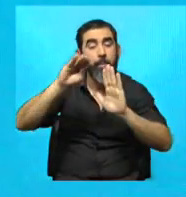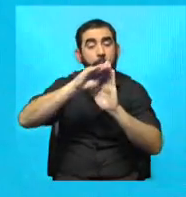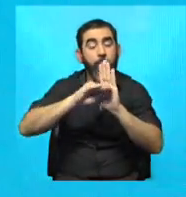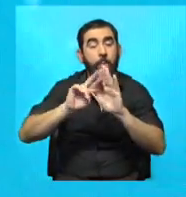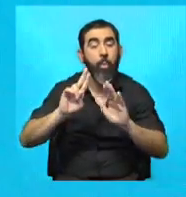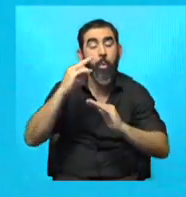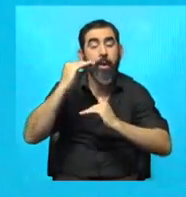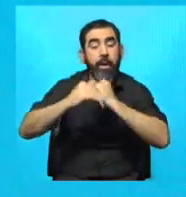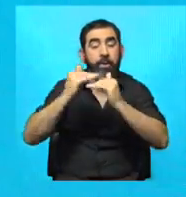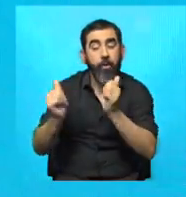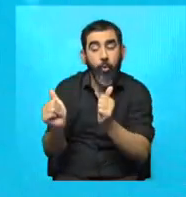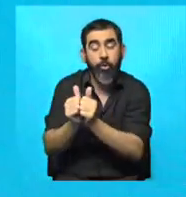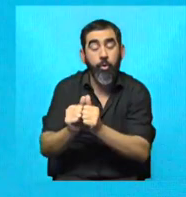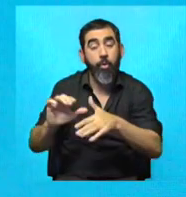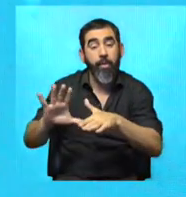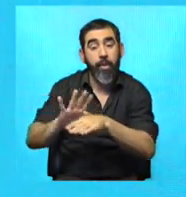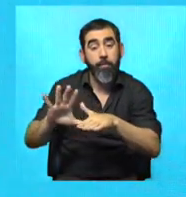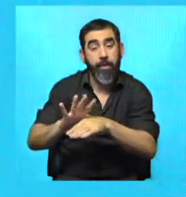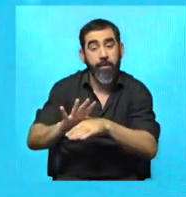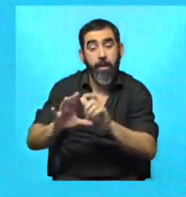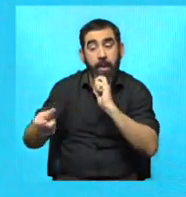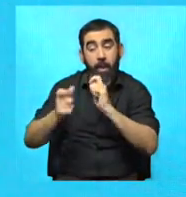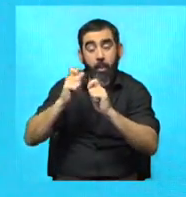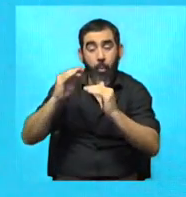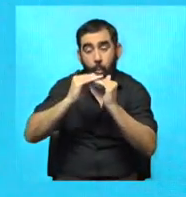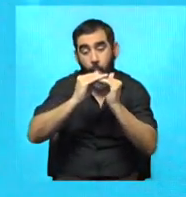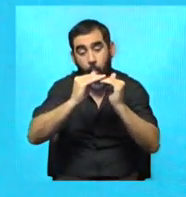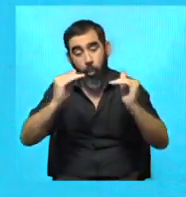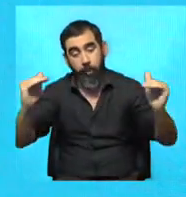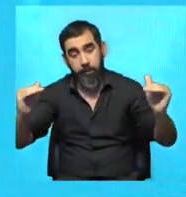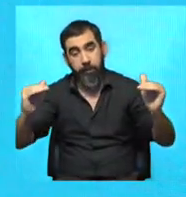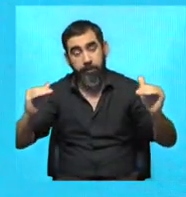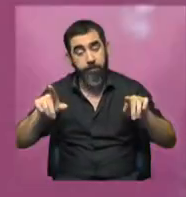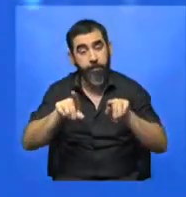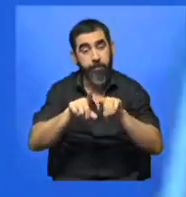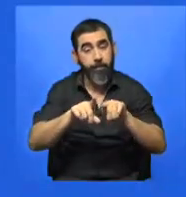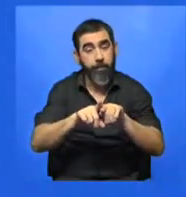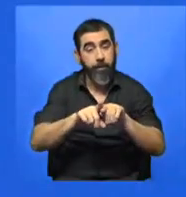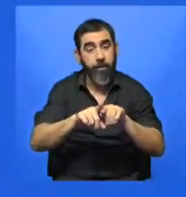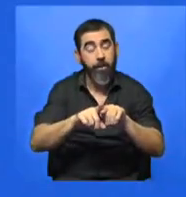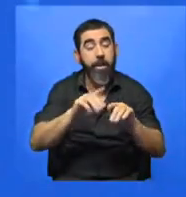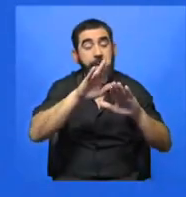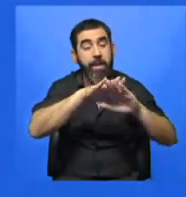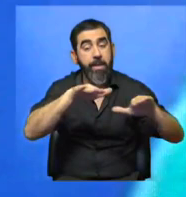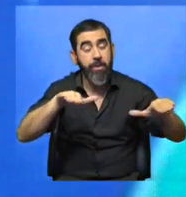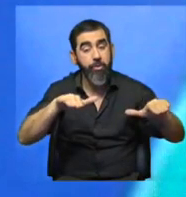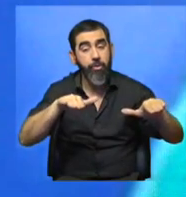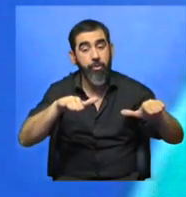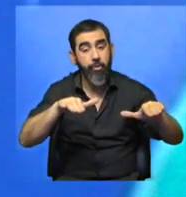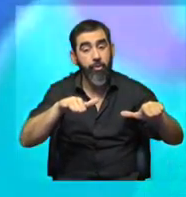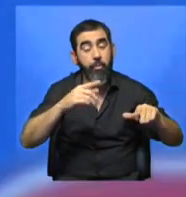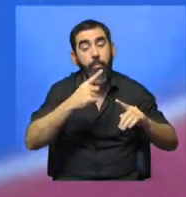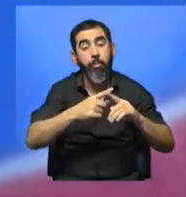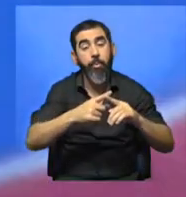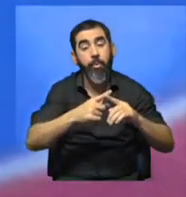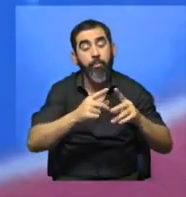Uruguay Crece Contigo del MIDES, que es una encuesta longitudinal, o sea que sigue a una cohorte de niños y de niñas durante